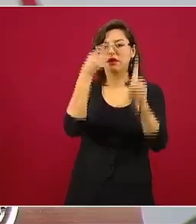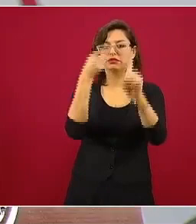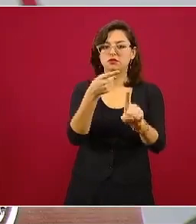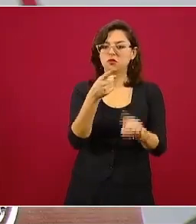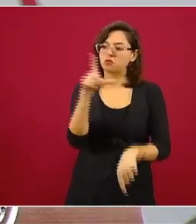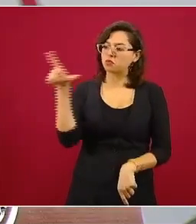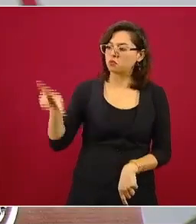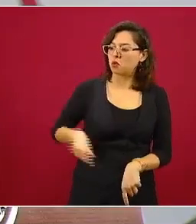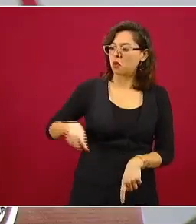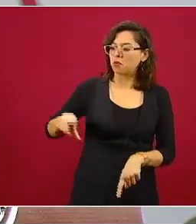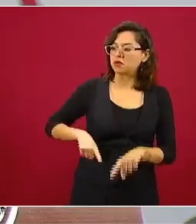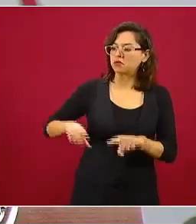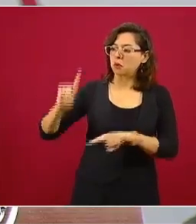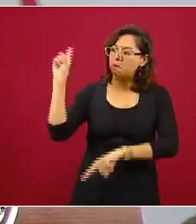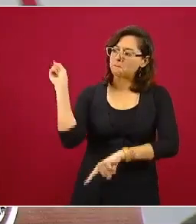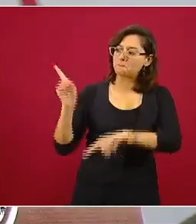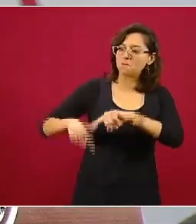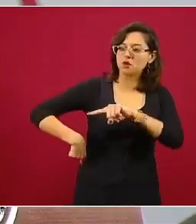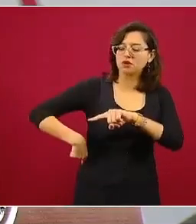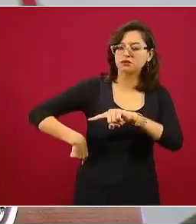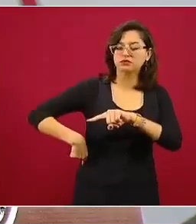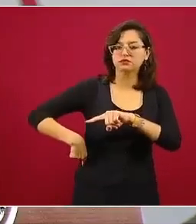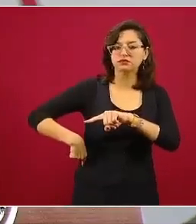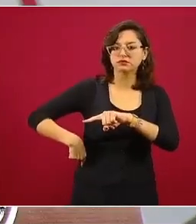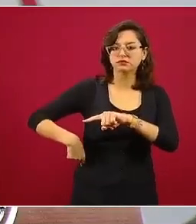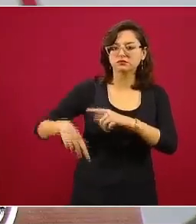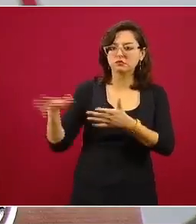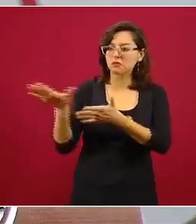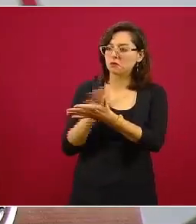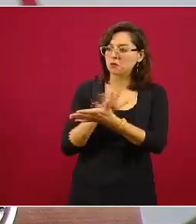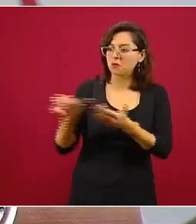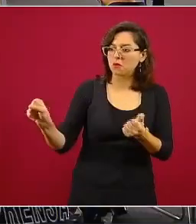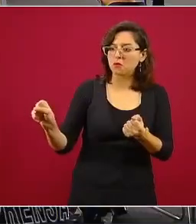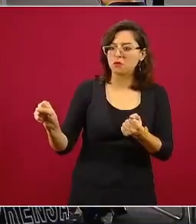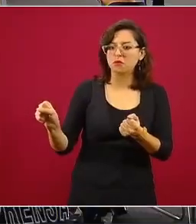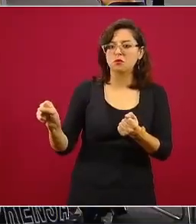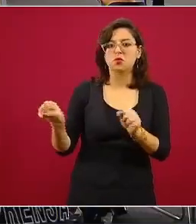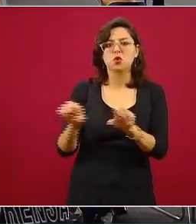al Estado en lo que corresponde a su